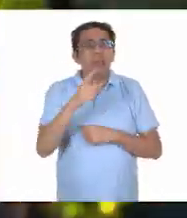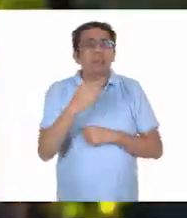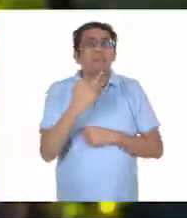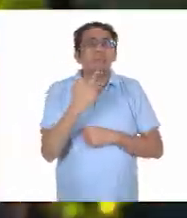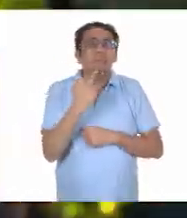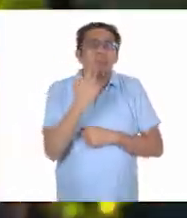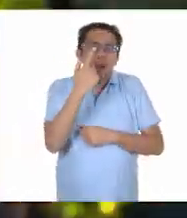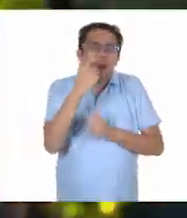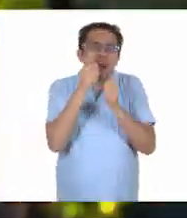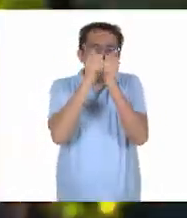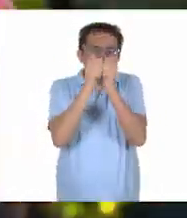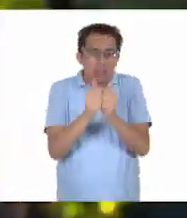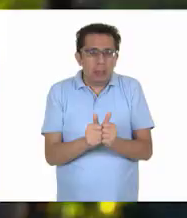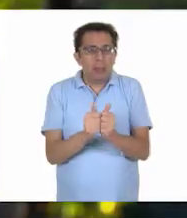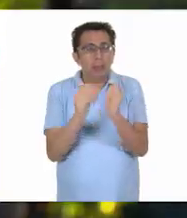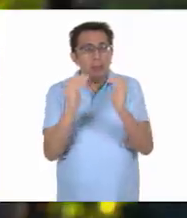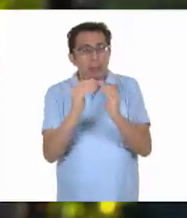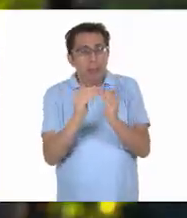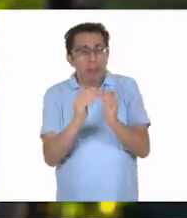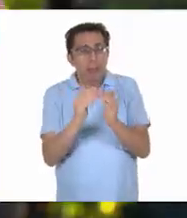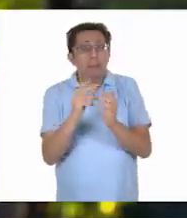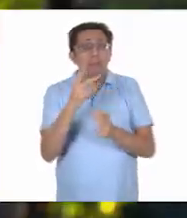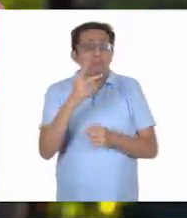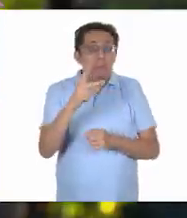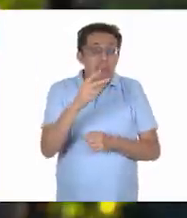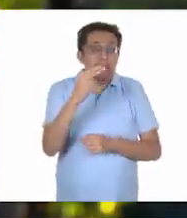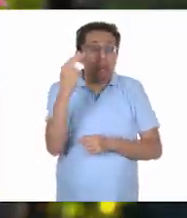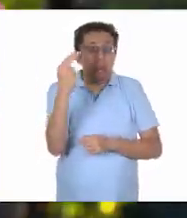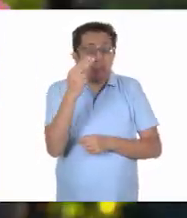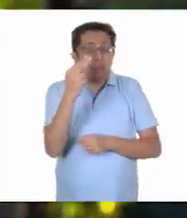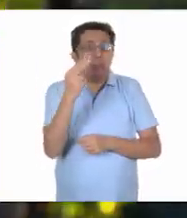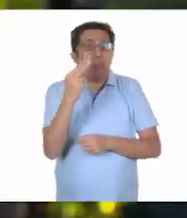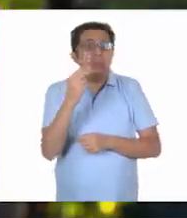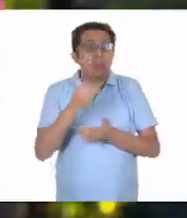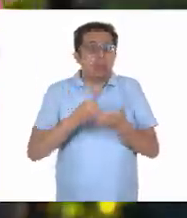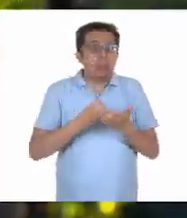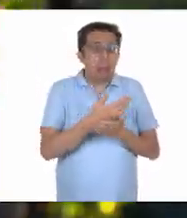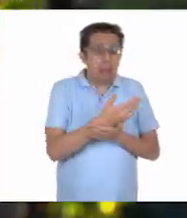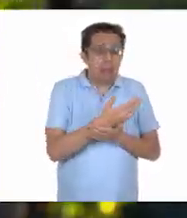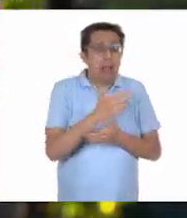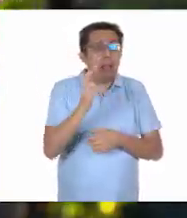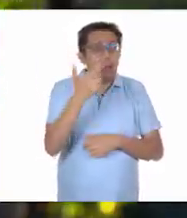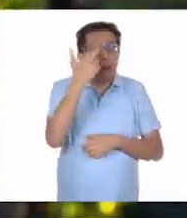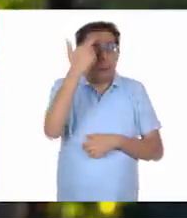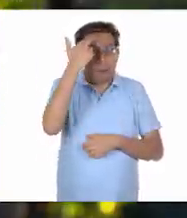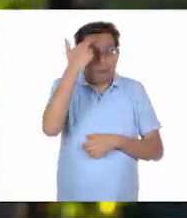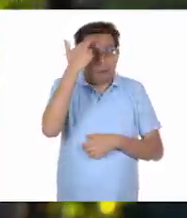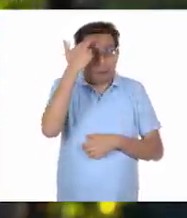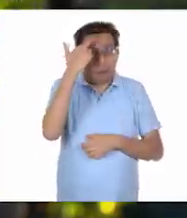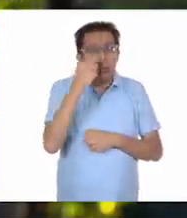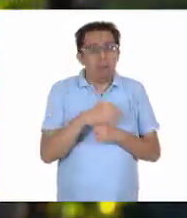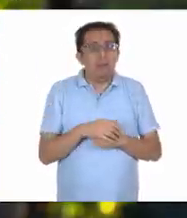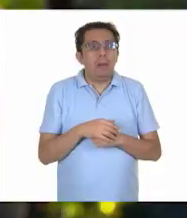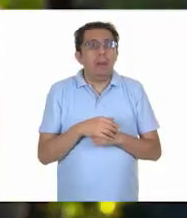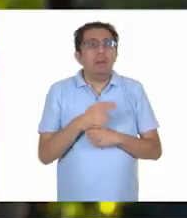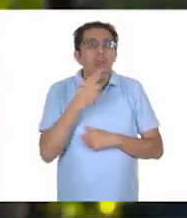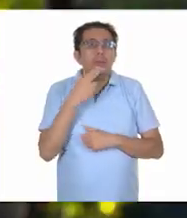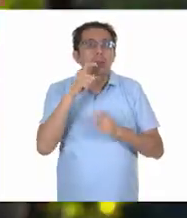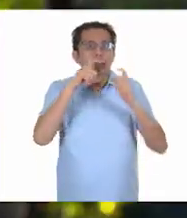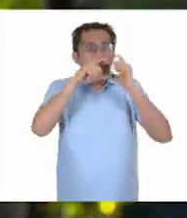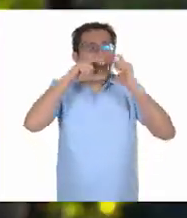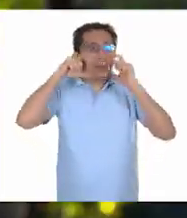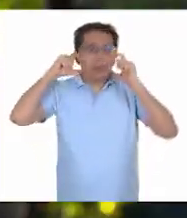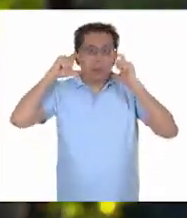no salir de casa a menos que sea muy necesario. Si lo haces, utiliza el